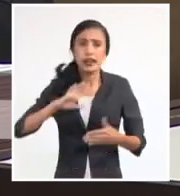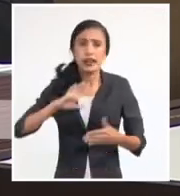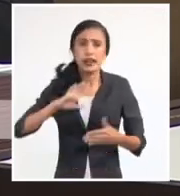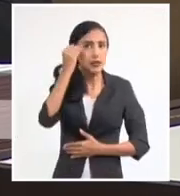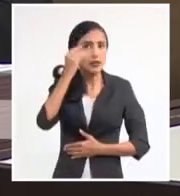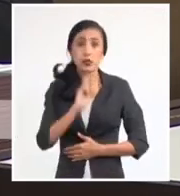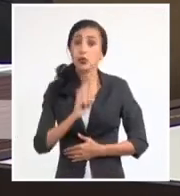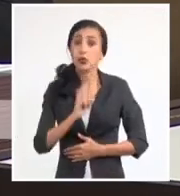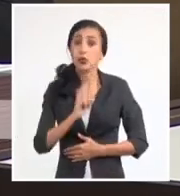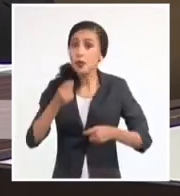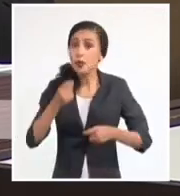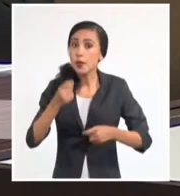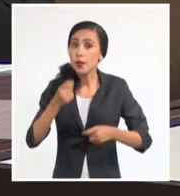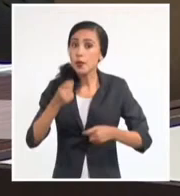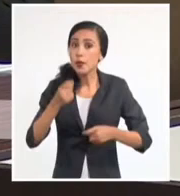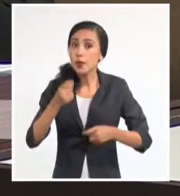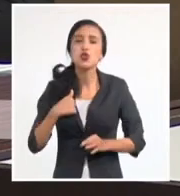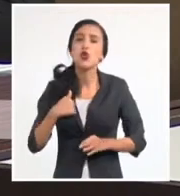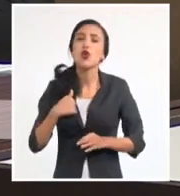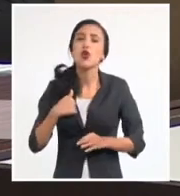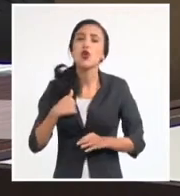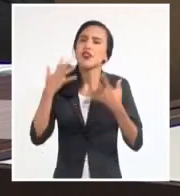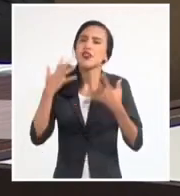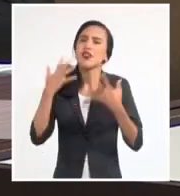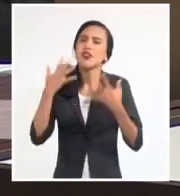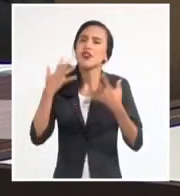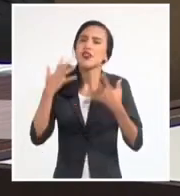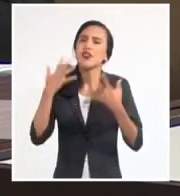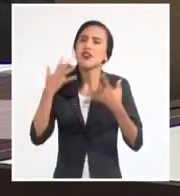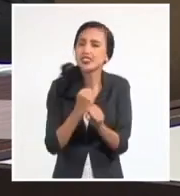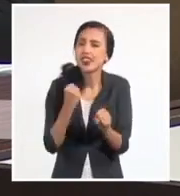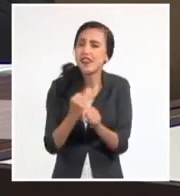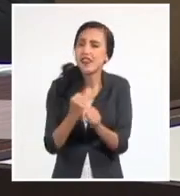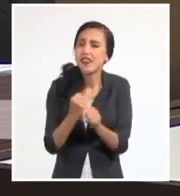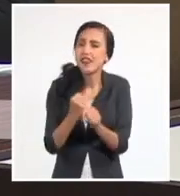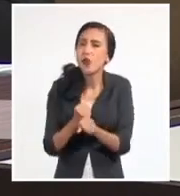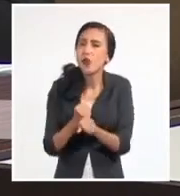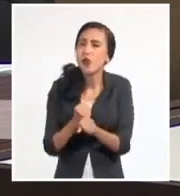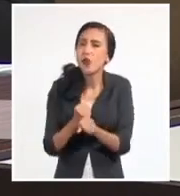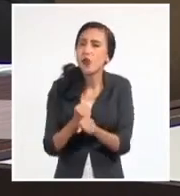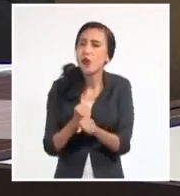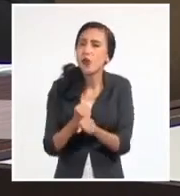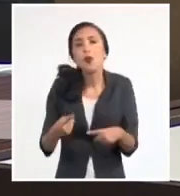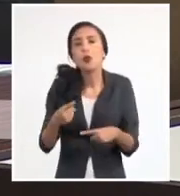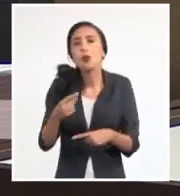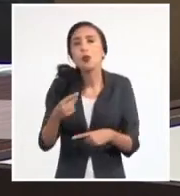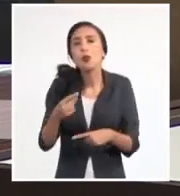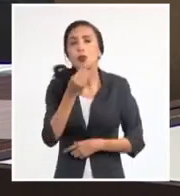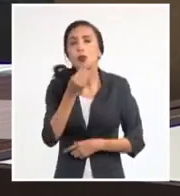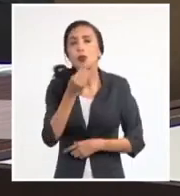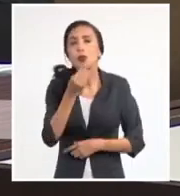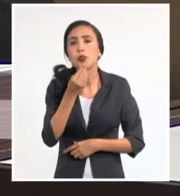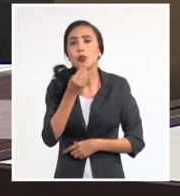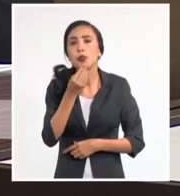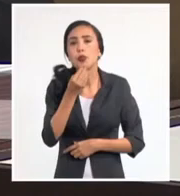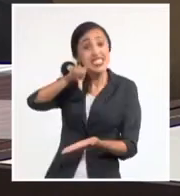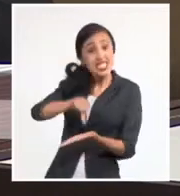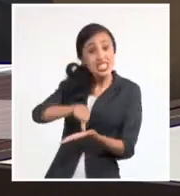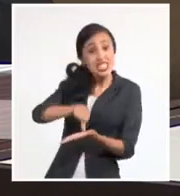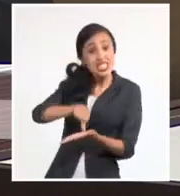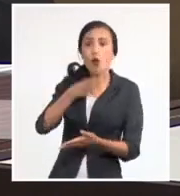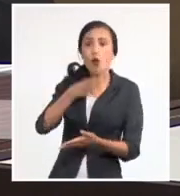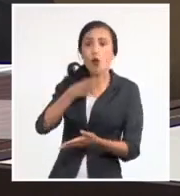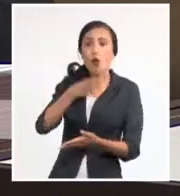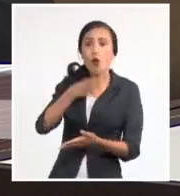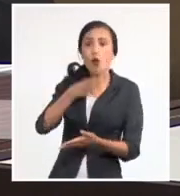belleza. Felicito el extraordinario esfuerzo por hacer posible el Centro Fidel Castro